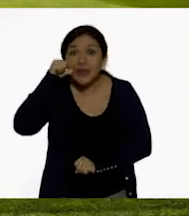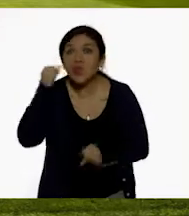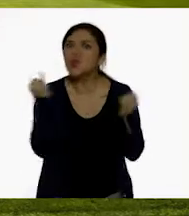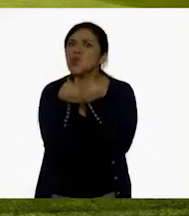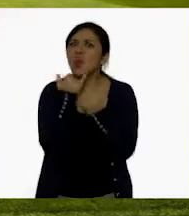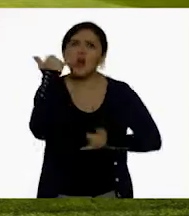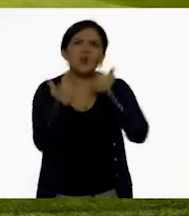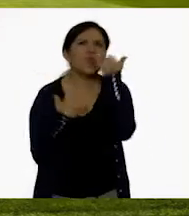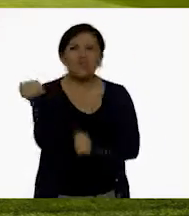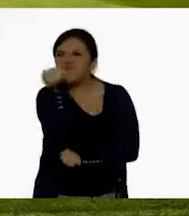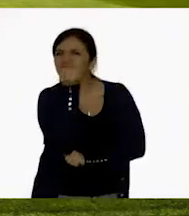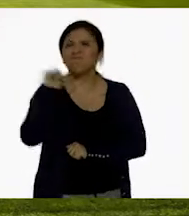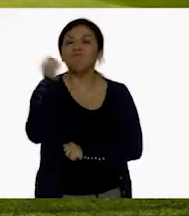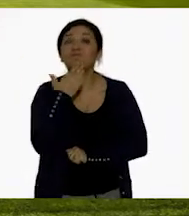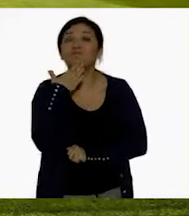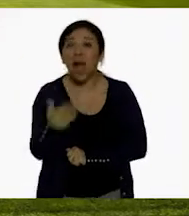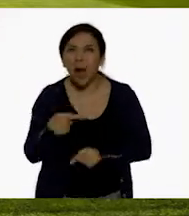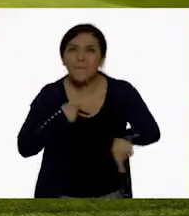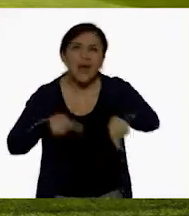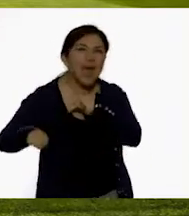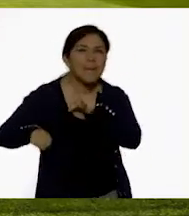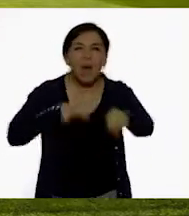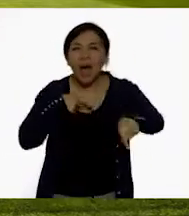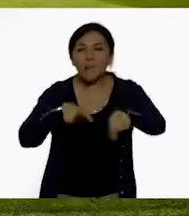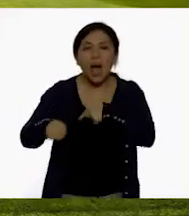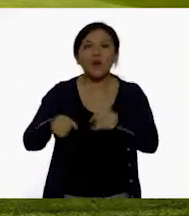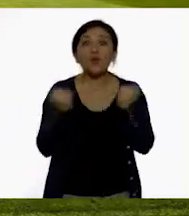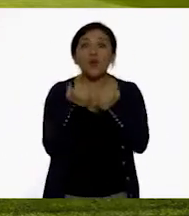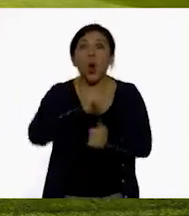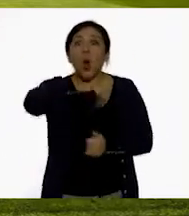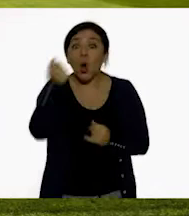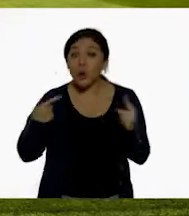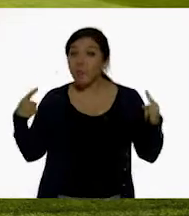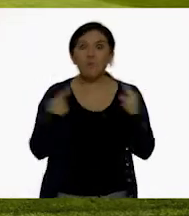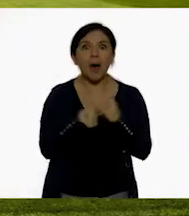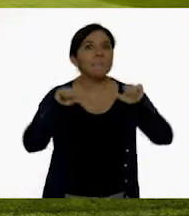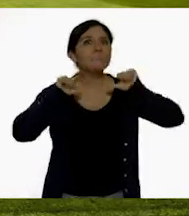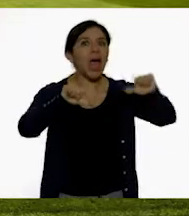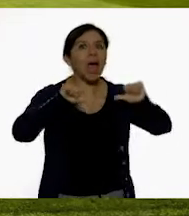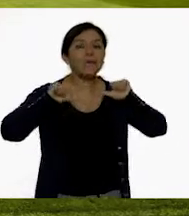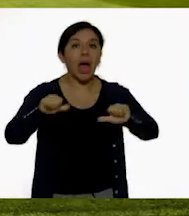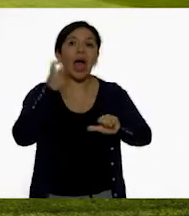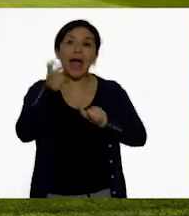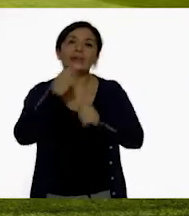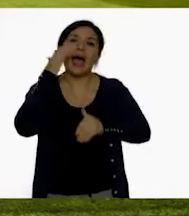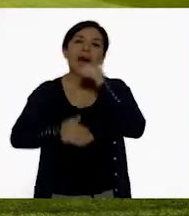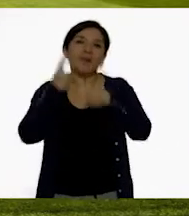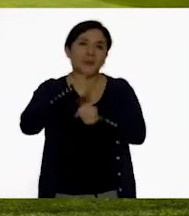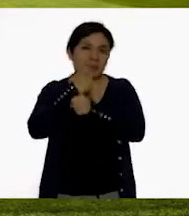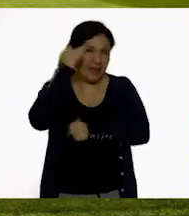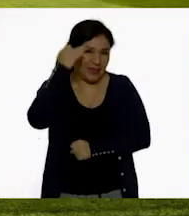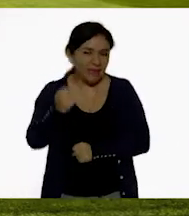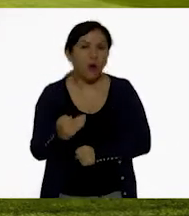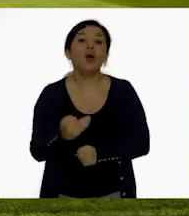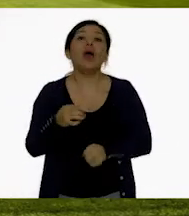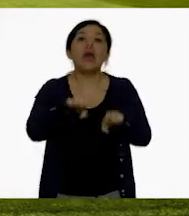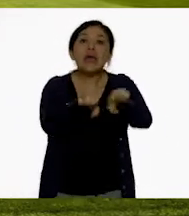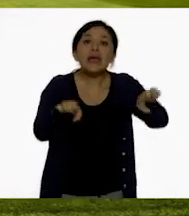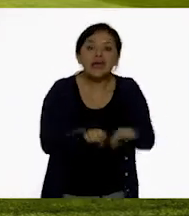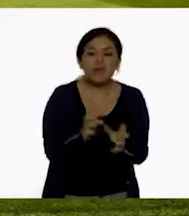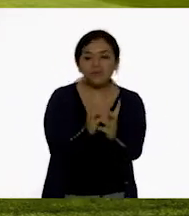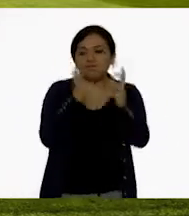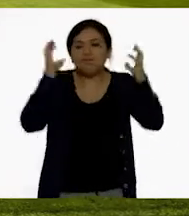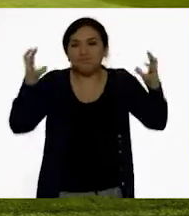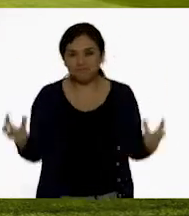defendía espectacularmente y no permitieron un gol más. Y así terminó el primer tiempo. Los equipos fueron a sus